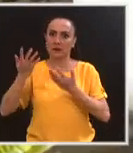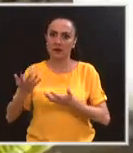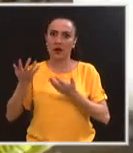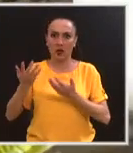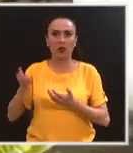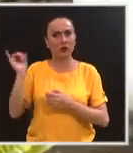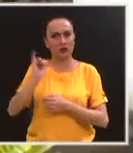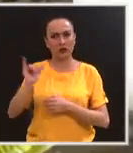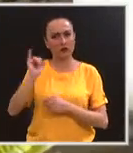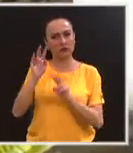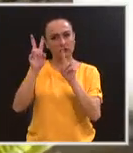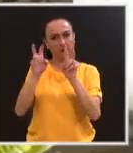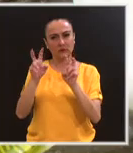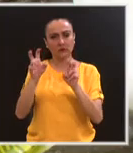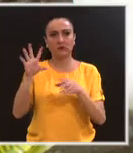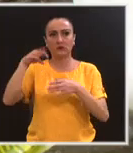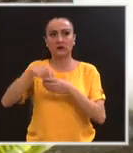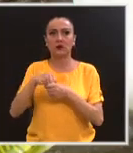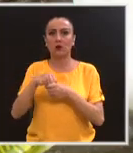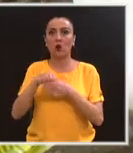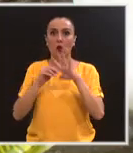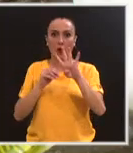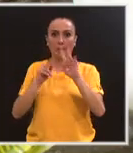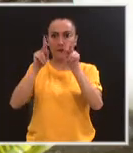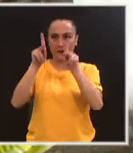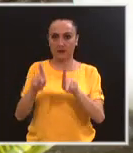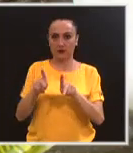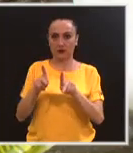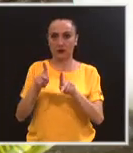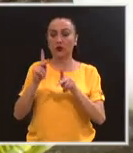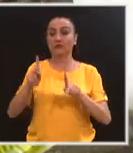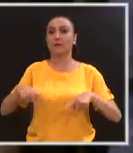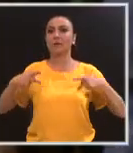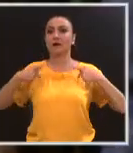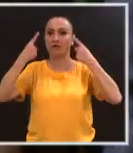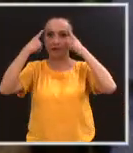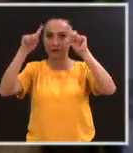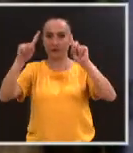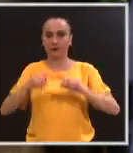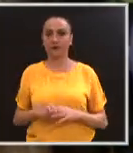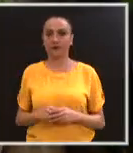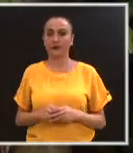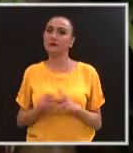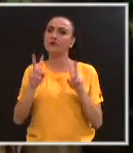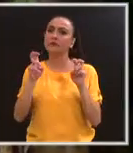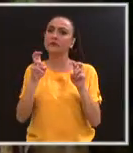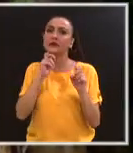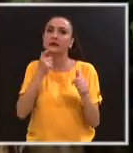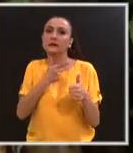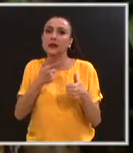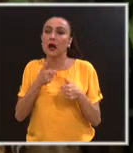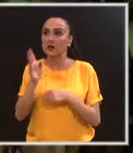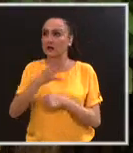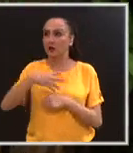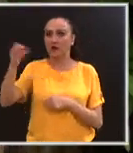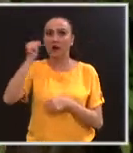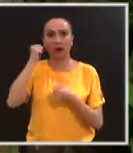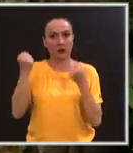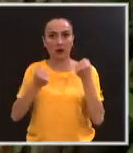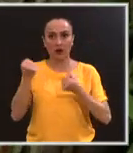donde también al parecer se encontraba una cuarta persona que sobrevivió al ataque los presuntos sicarios huyeron en un